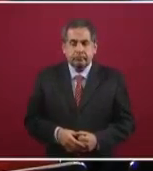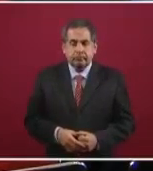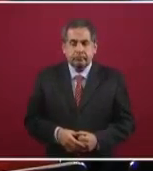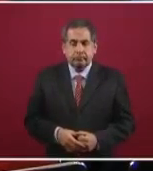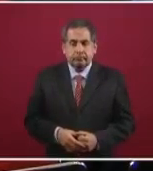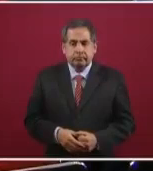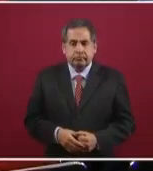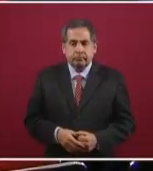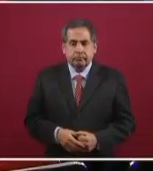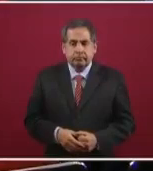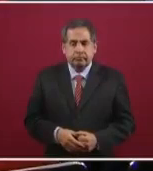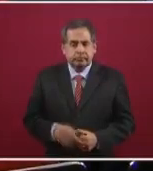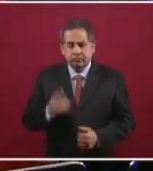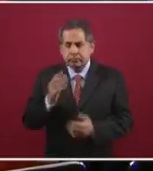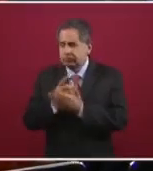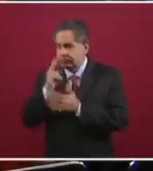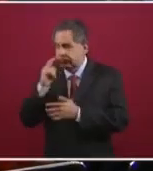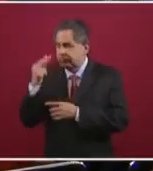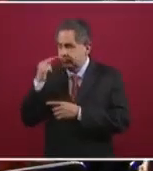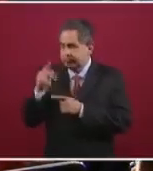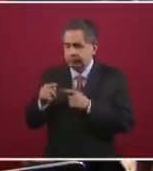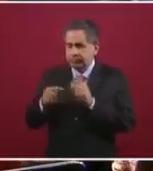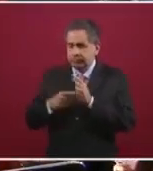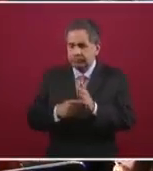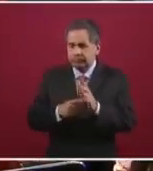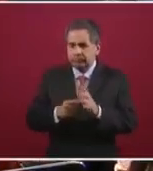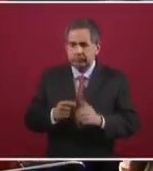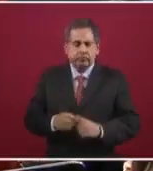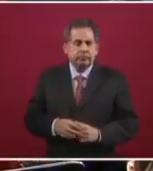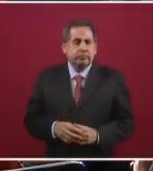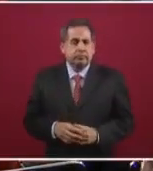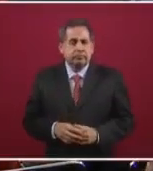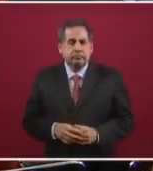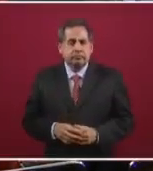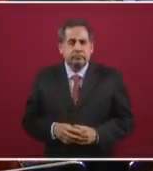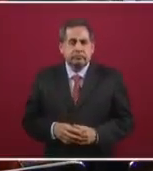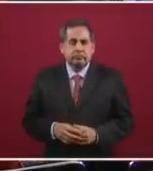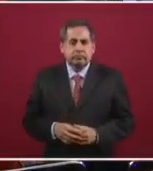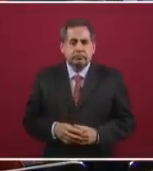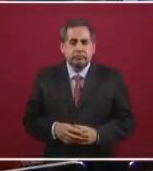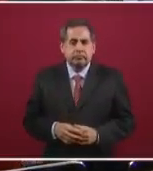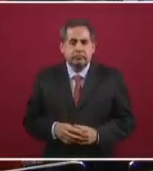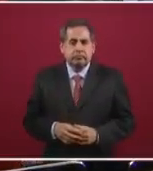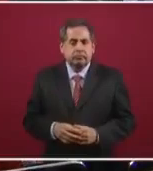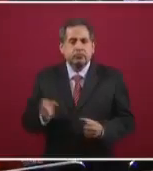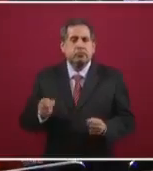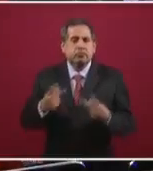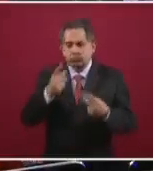nada más para ver en el caso de Veracruz, el número de efectivos,